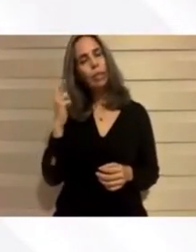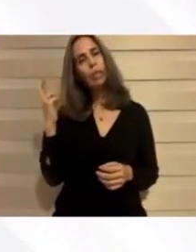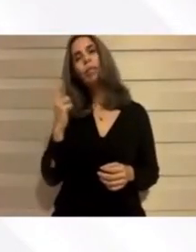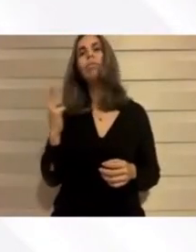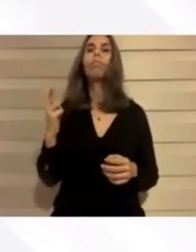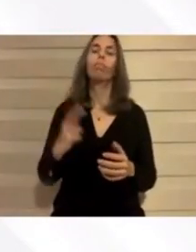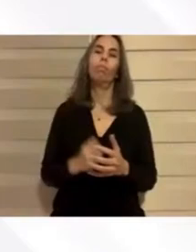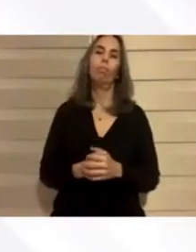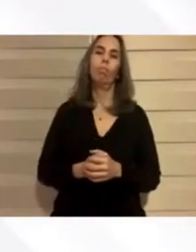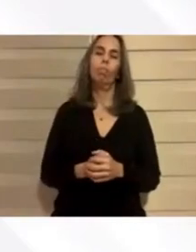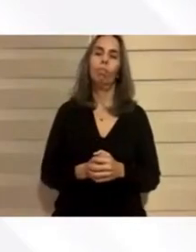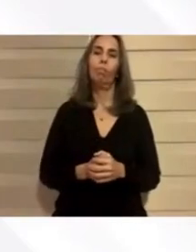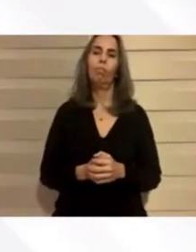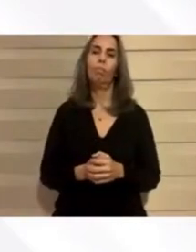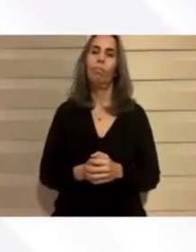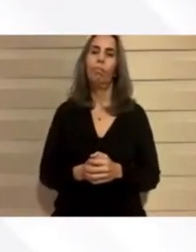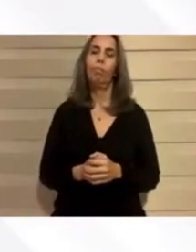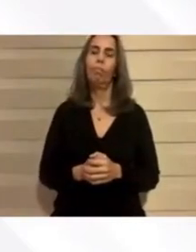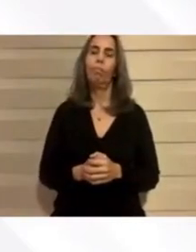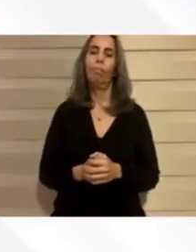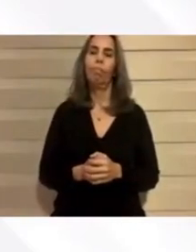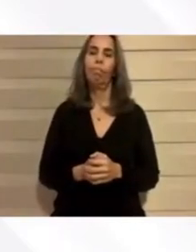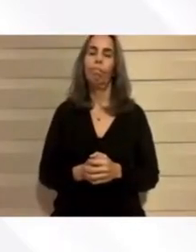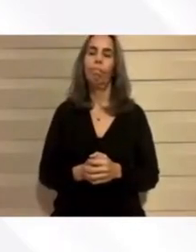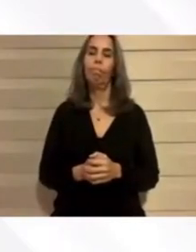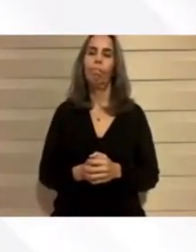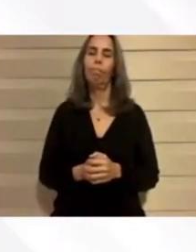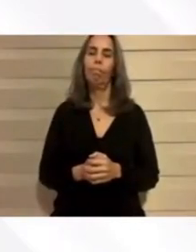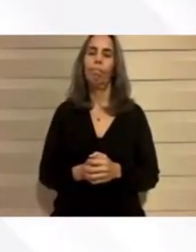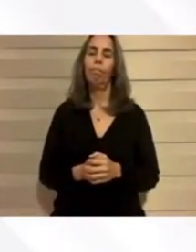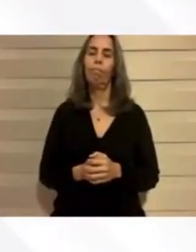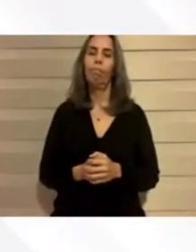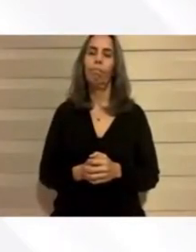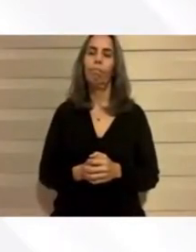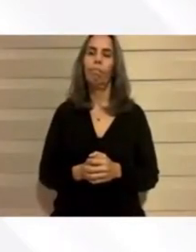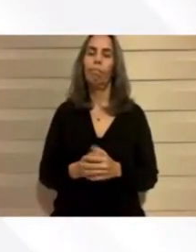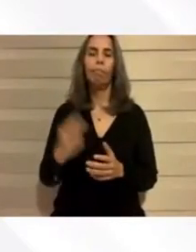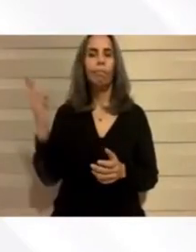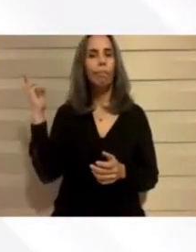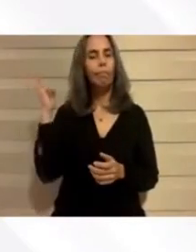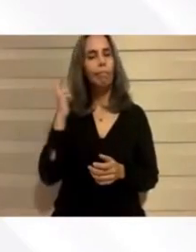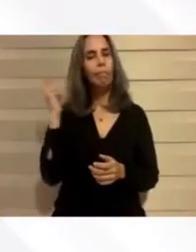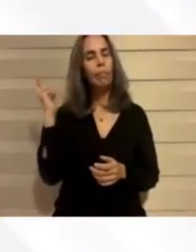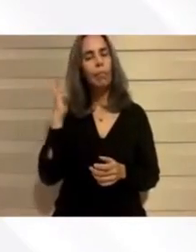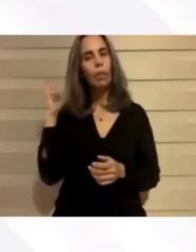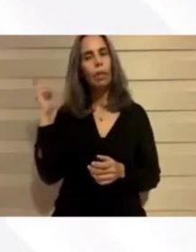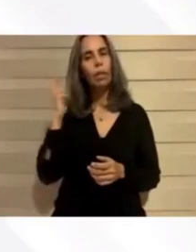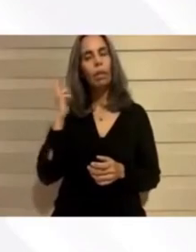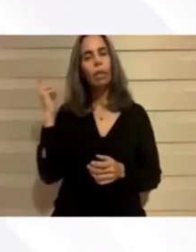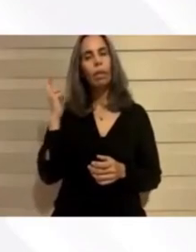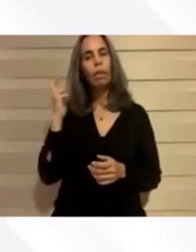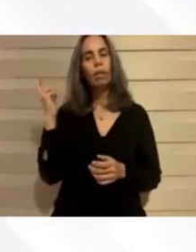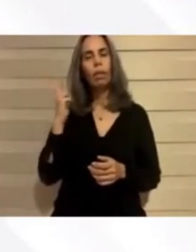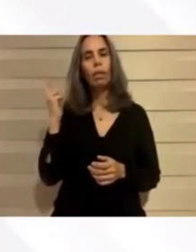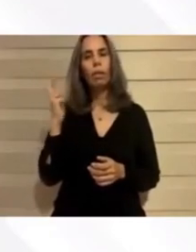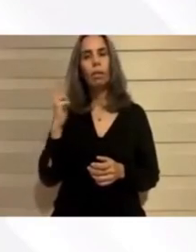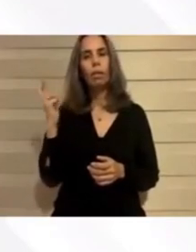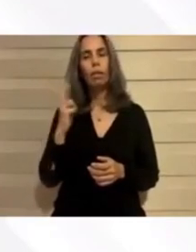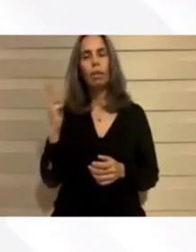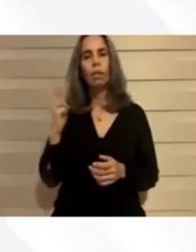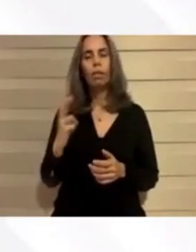Luis Humberto Fernández, nuestro titular de la Autoridad Educativa Federal en Ciudad de México. Agradecemos la presencia